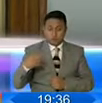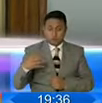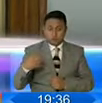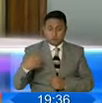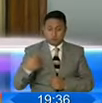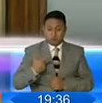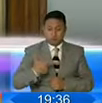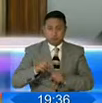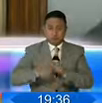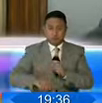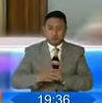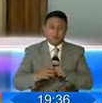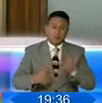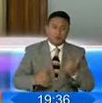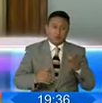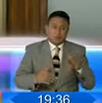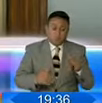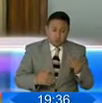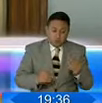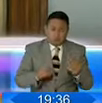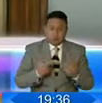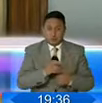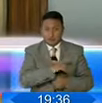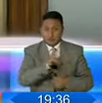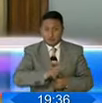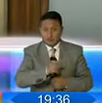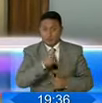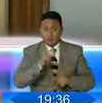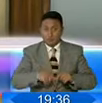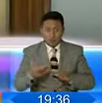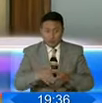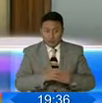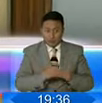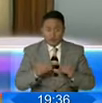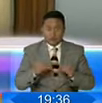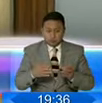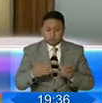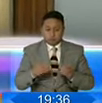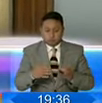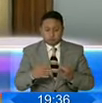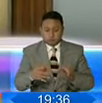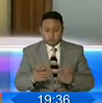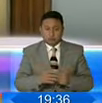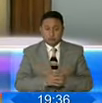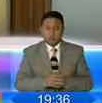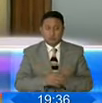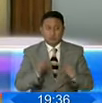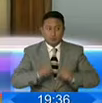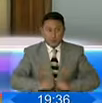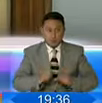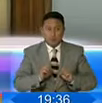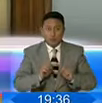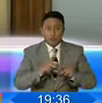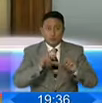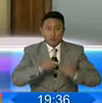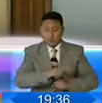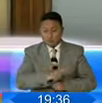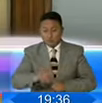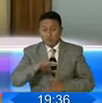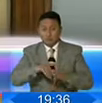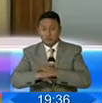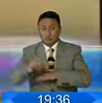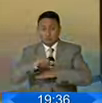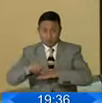expandirle, el otro pulmón colapsado que había que expandirle para que esta paciente no muera en forma inmediata, sino que tengamos la mejor oportunidad para llevarla a sala de